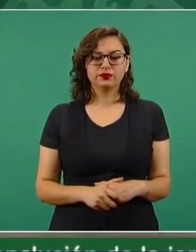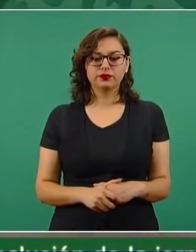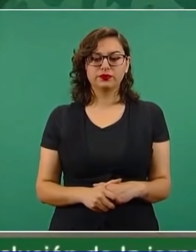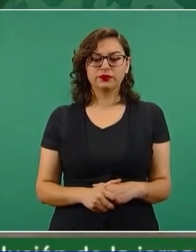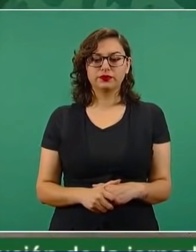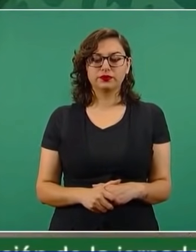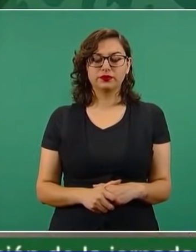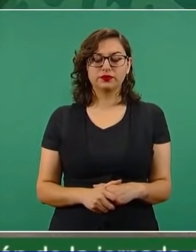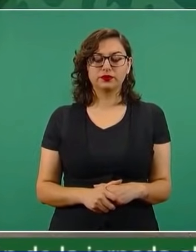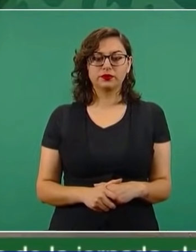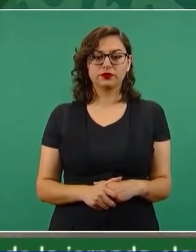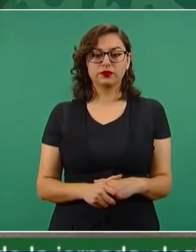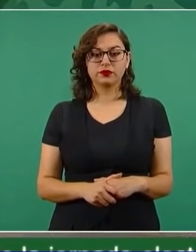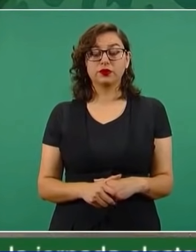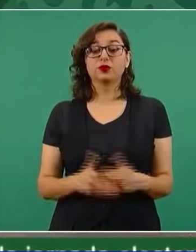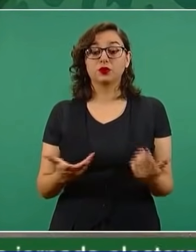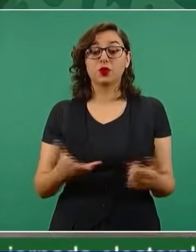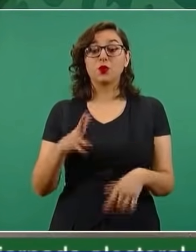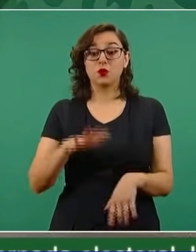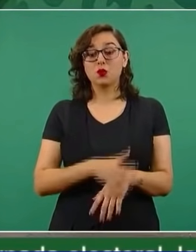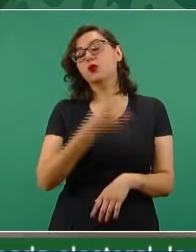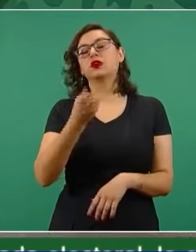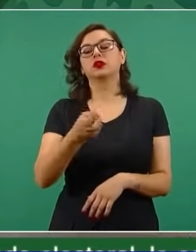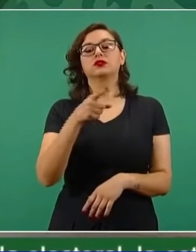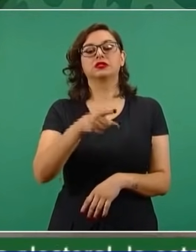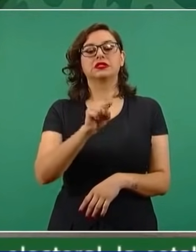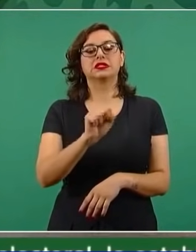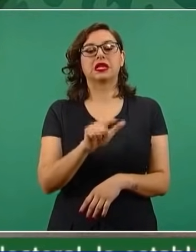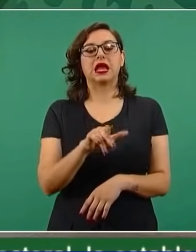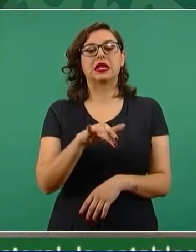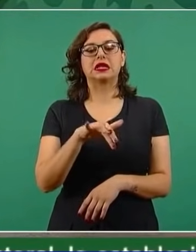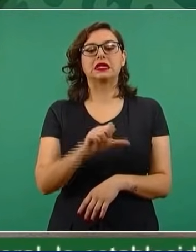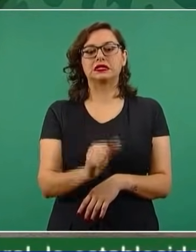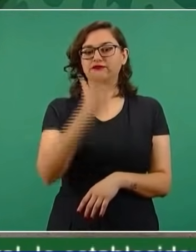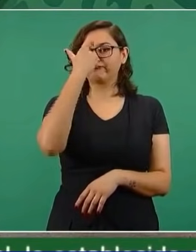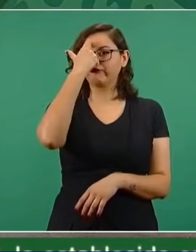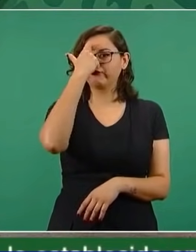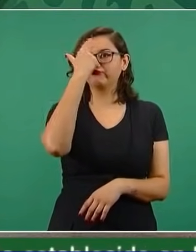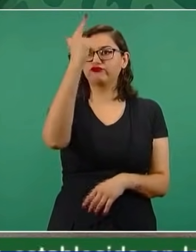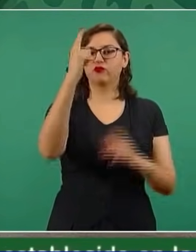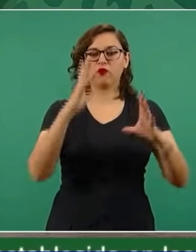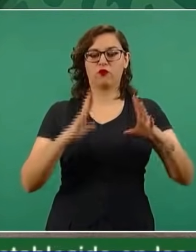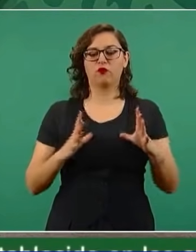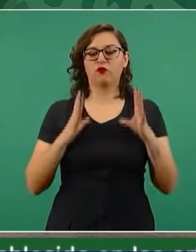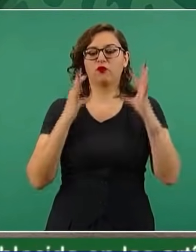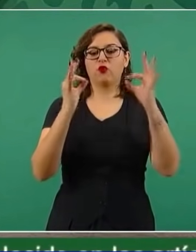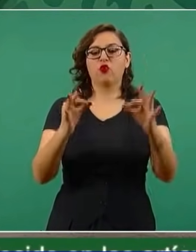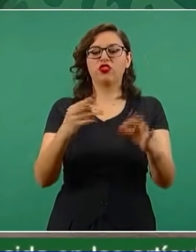Por eso Salinas es el padre de la desigualdad moderna.